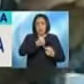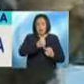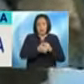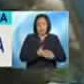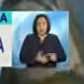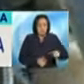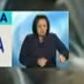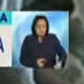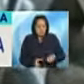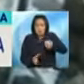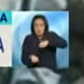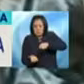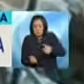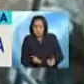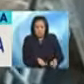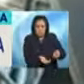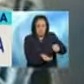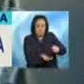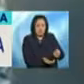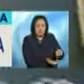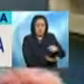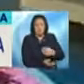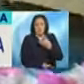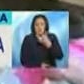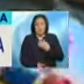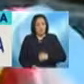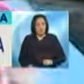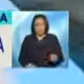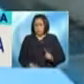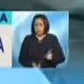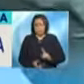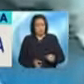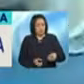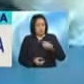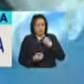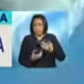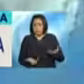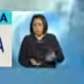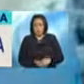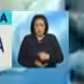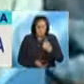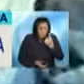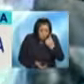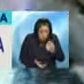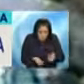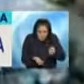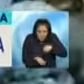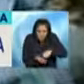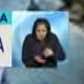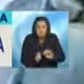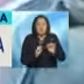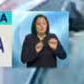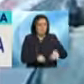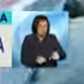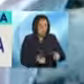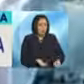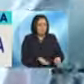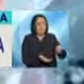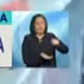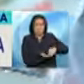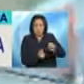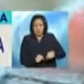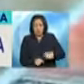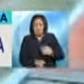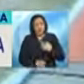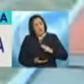un cucharoncito nos ha hecho alcanzar. Y con mis 4 hijos no nos hemos llenado ese... ¿Una cucharada para cada uno? Un cucharoncito me han dado. Le